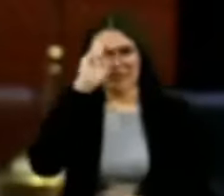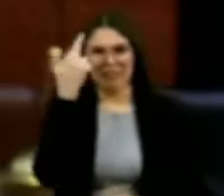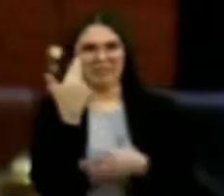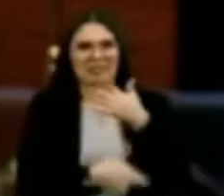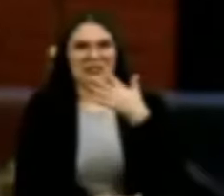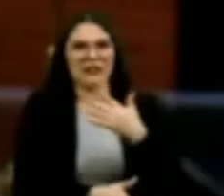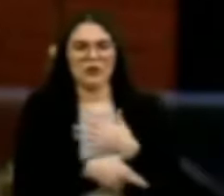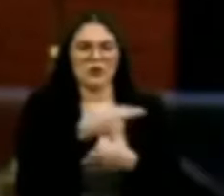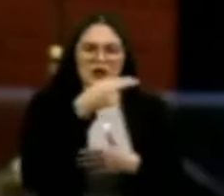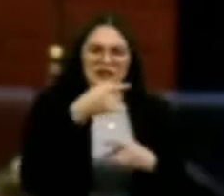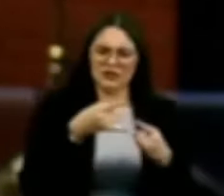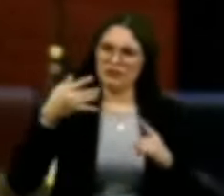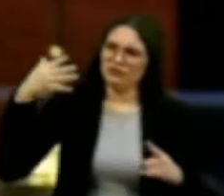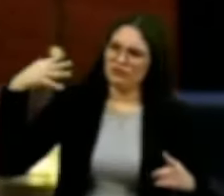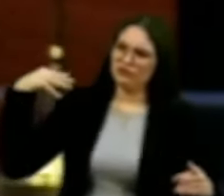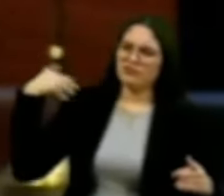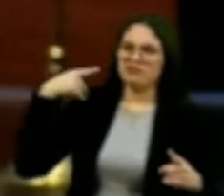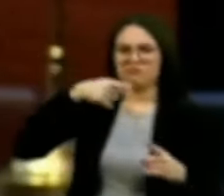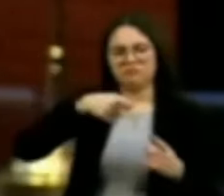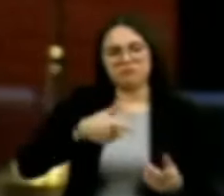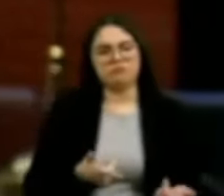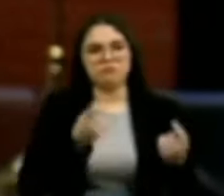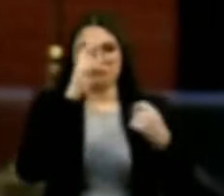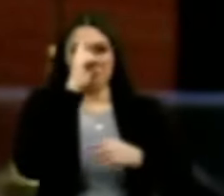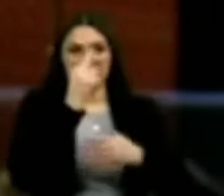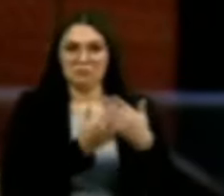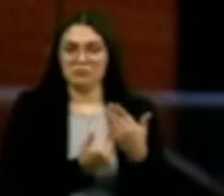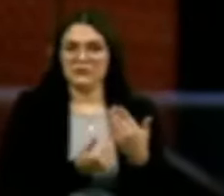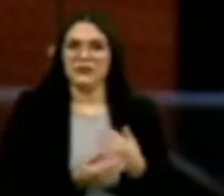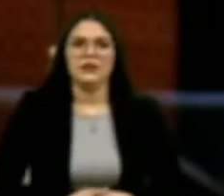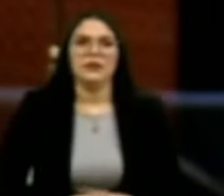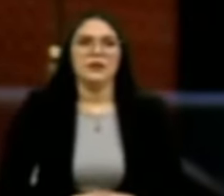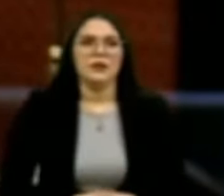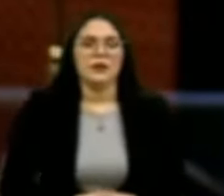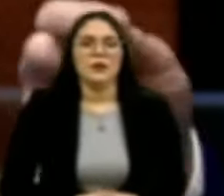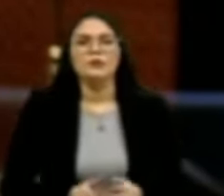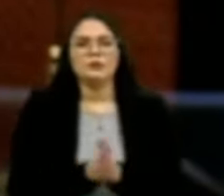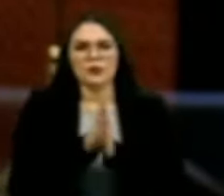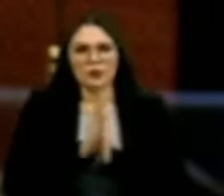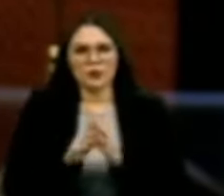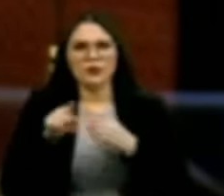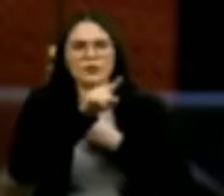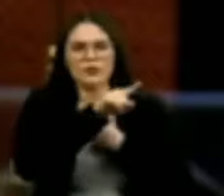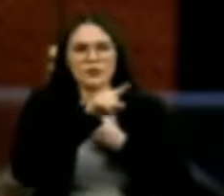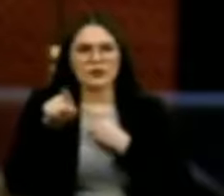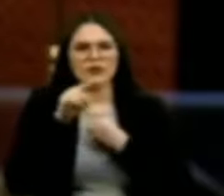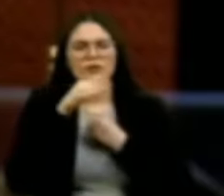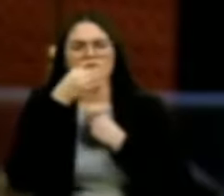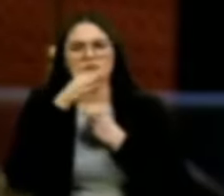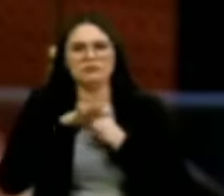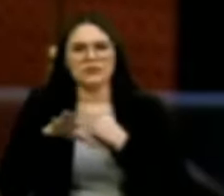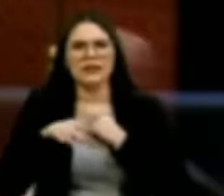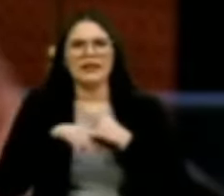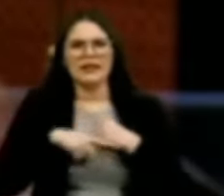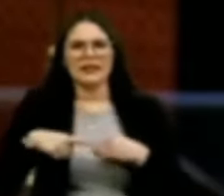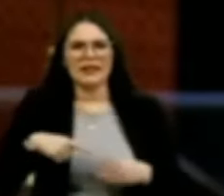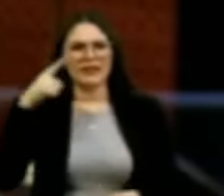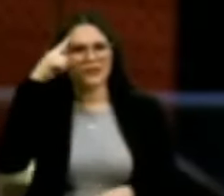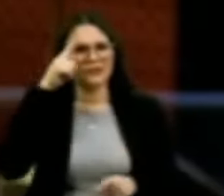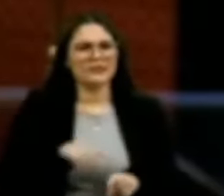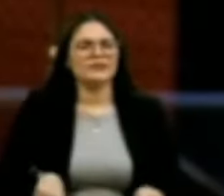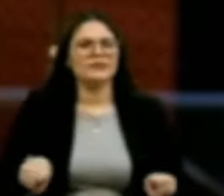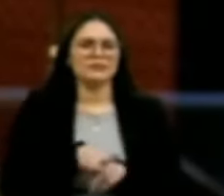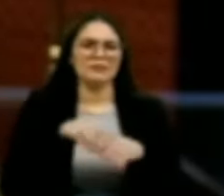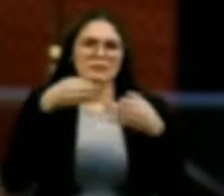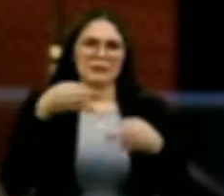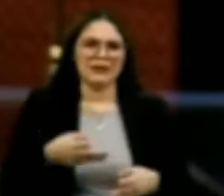historia. Hacemos un llamado a que se conduzcan con congruencia y a que no se les olvide